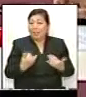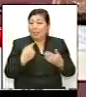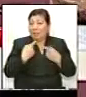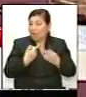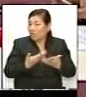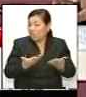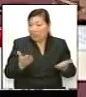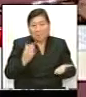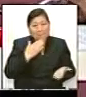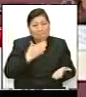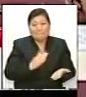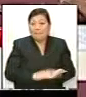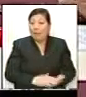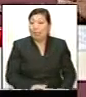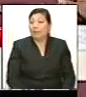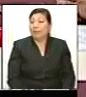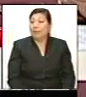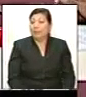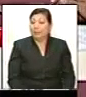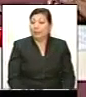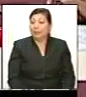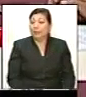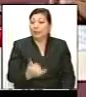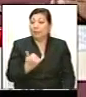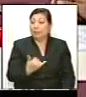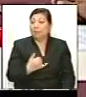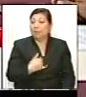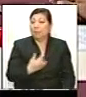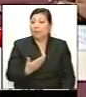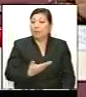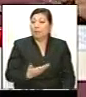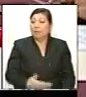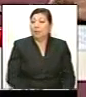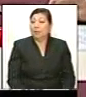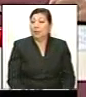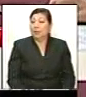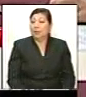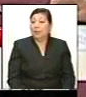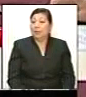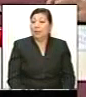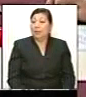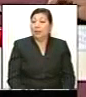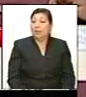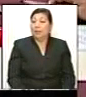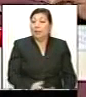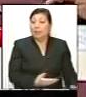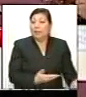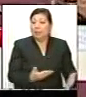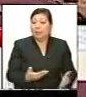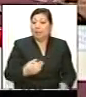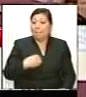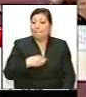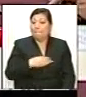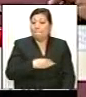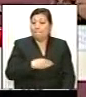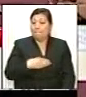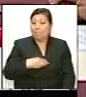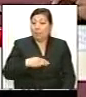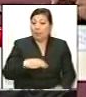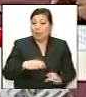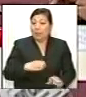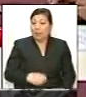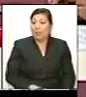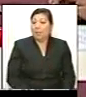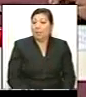informalidad. Entonces ese es mi pedido. Mi pedido es invitar al ministro de Transportes y